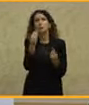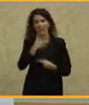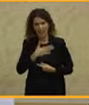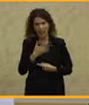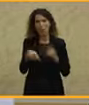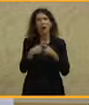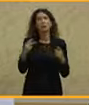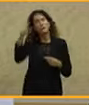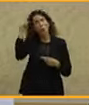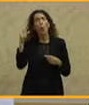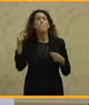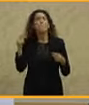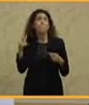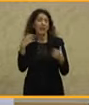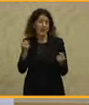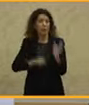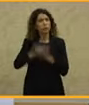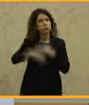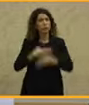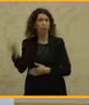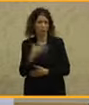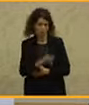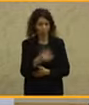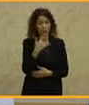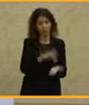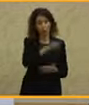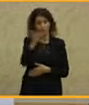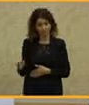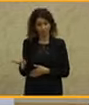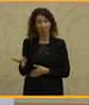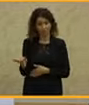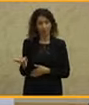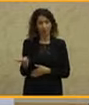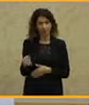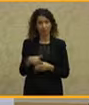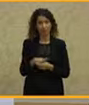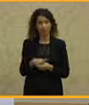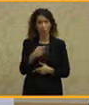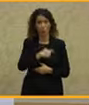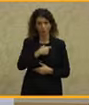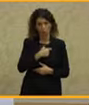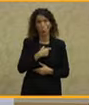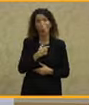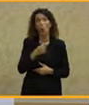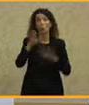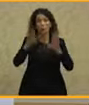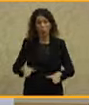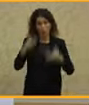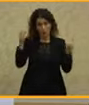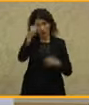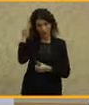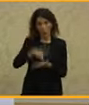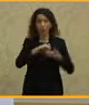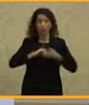y la salud mental. Y ahora voy a dar paso al Comité por Salud Mental en primera persona de